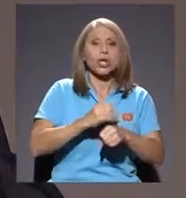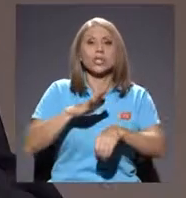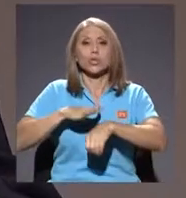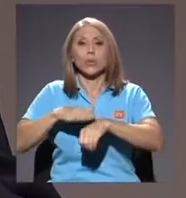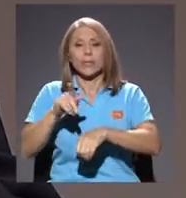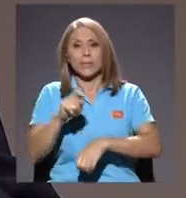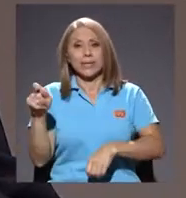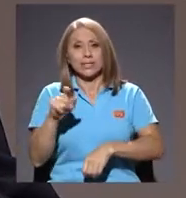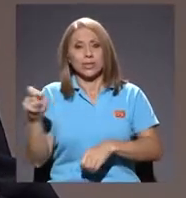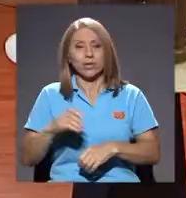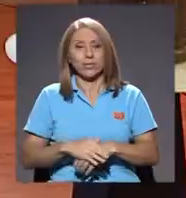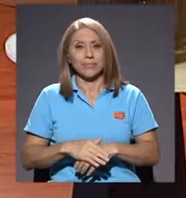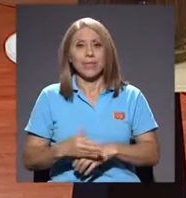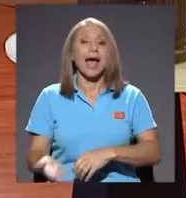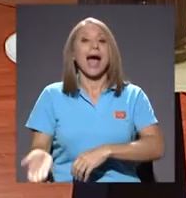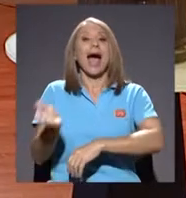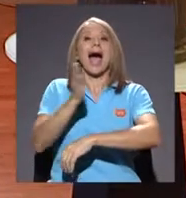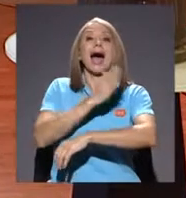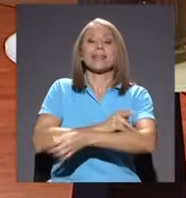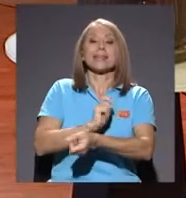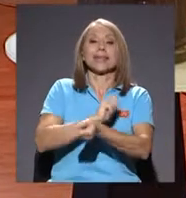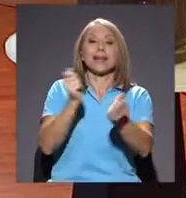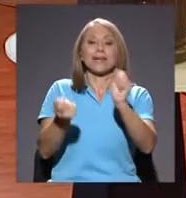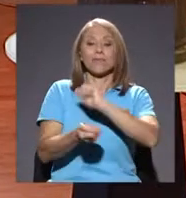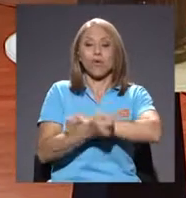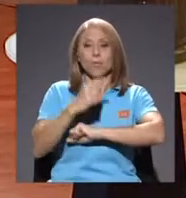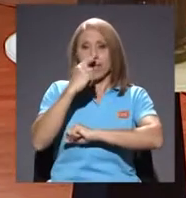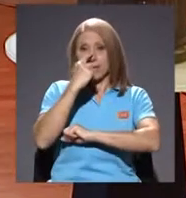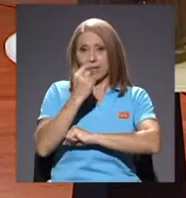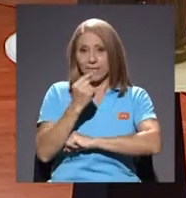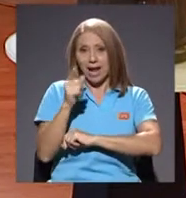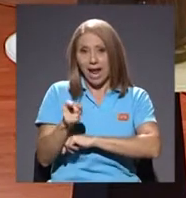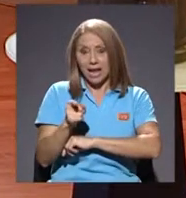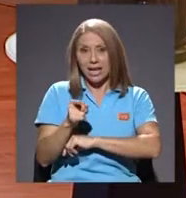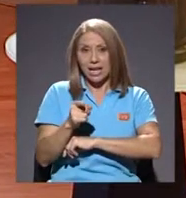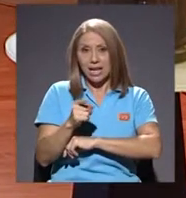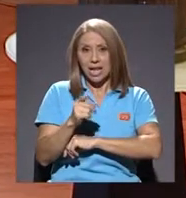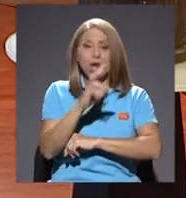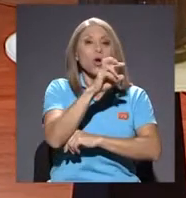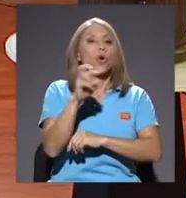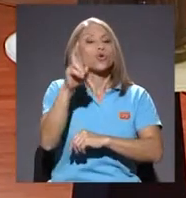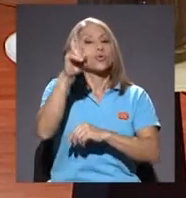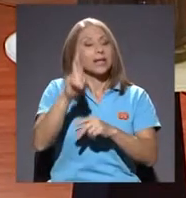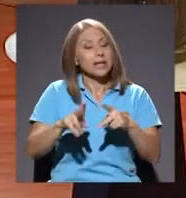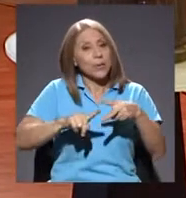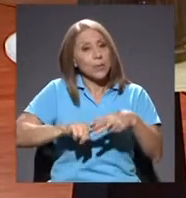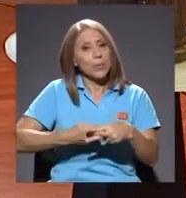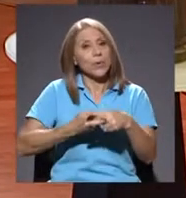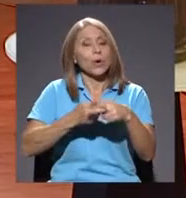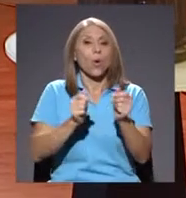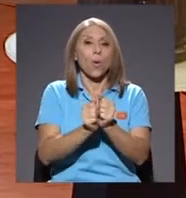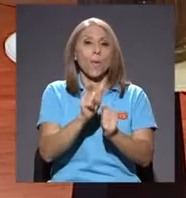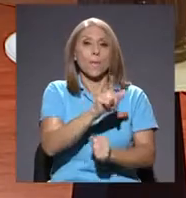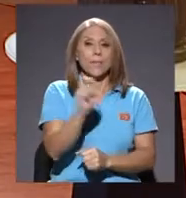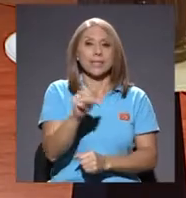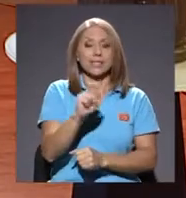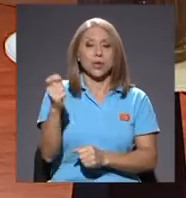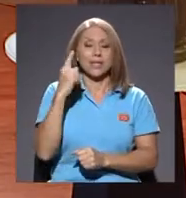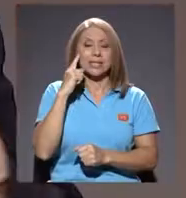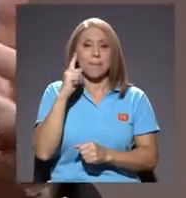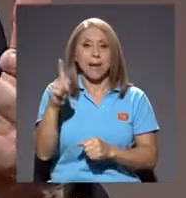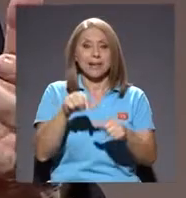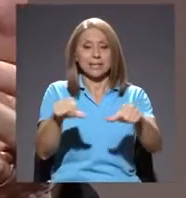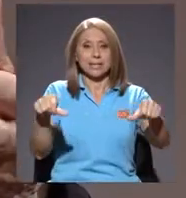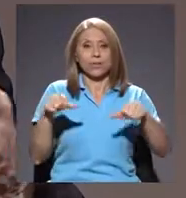antes del reformador rafael ángel calderón guardia como en las supresiones para parte del sector público que es